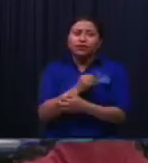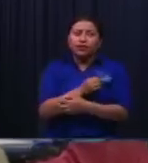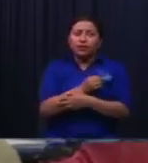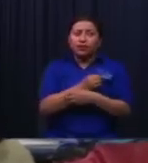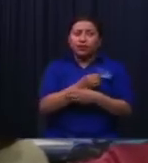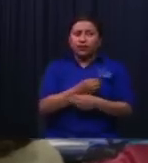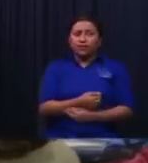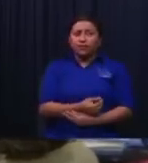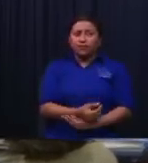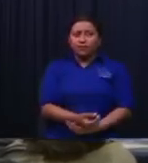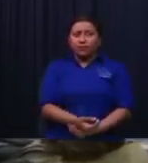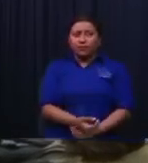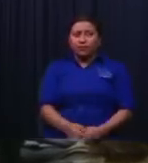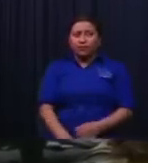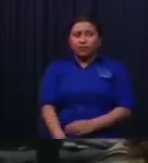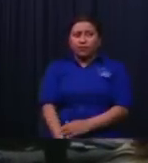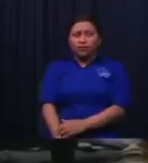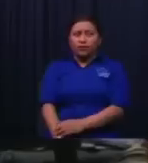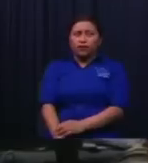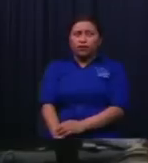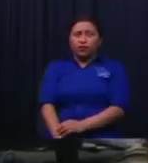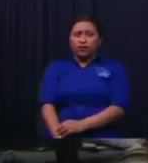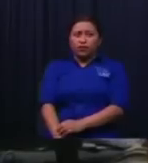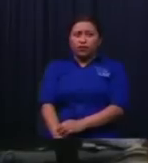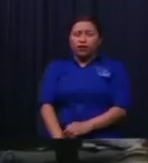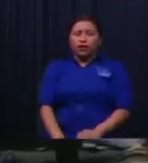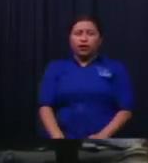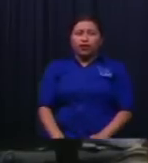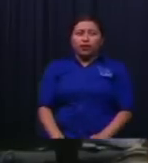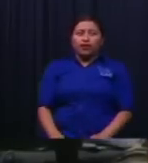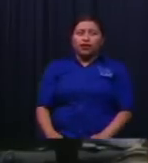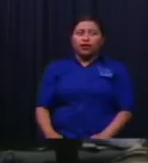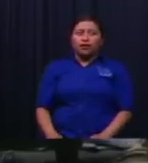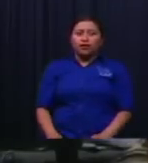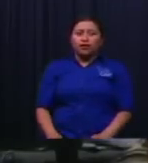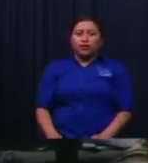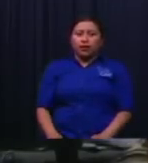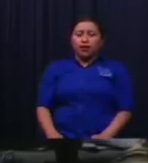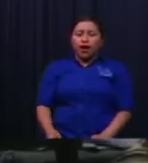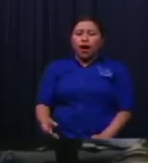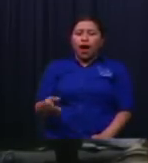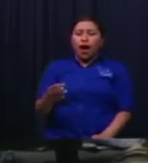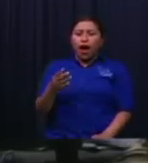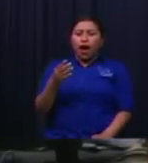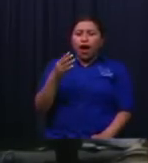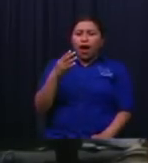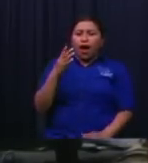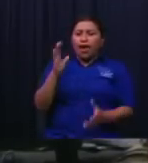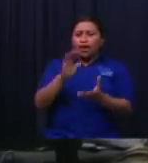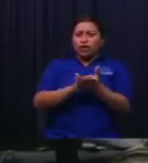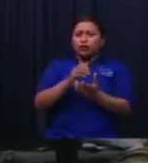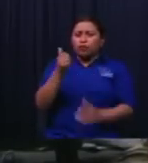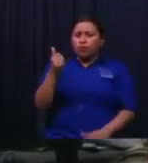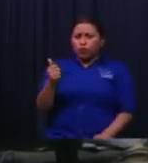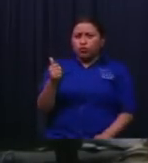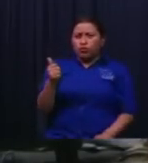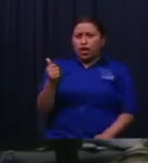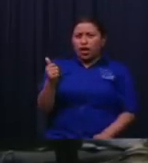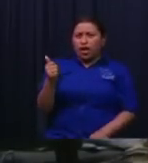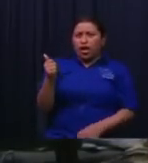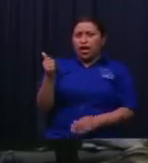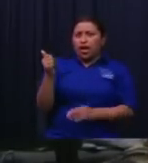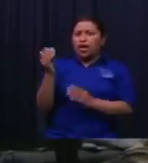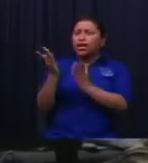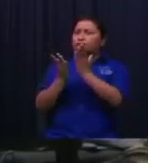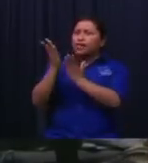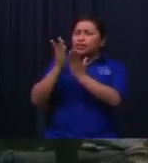Y aún viendo, hermano, que la hermanita, temerosa de Dios, haciendo un esfuerzo por buscar